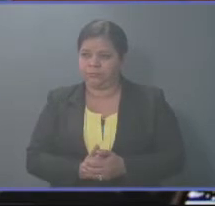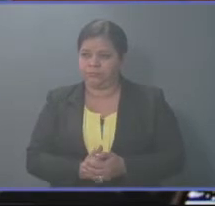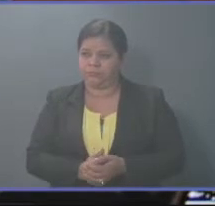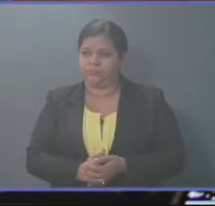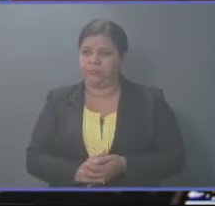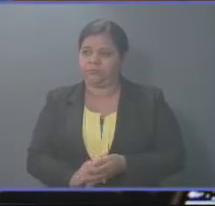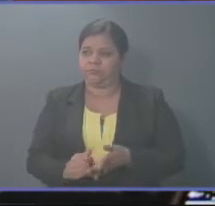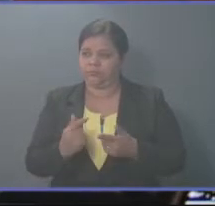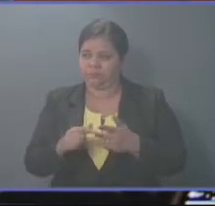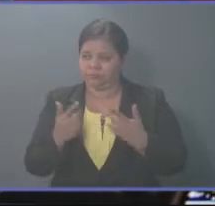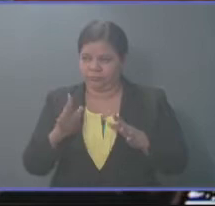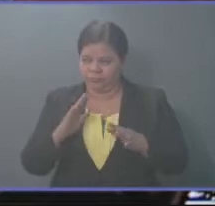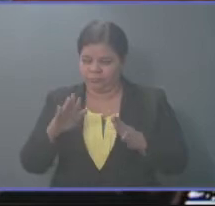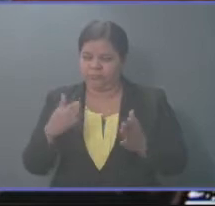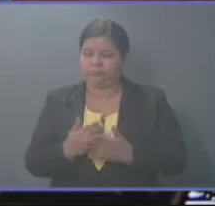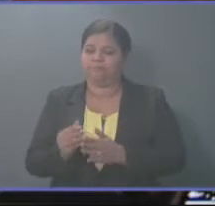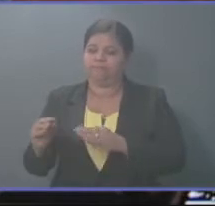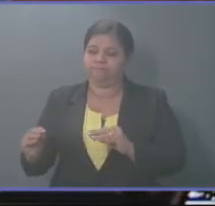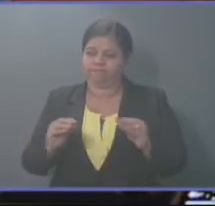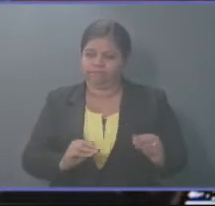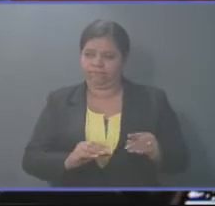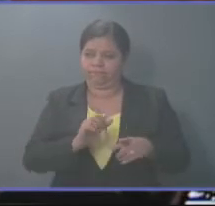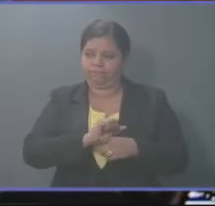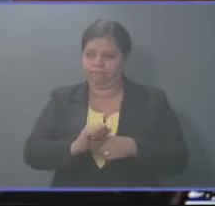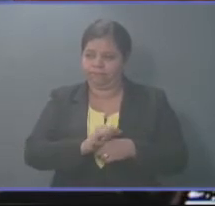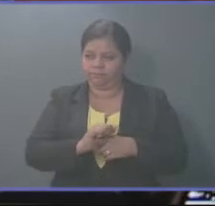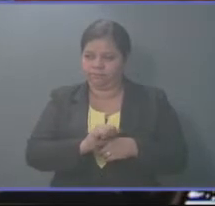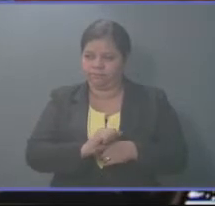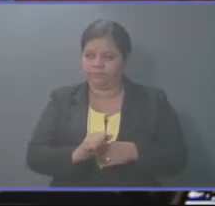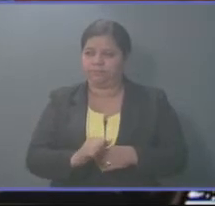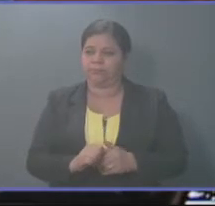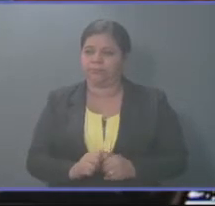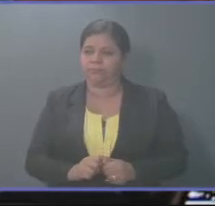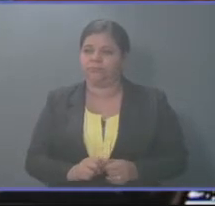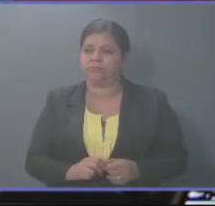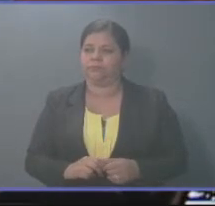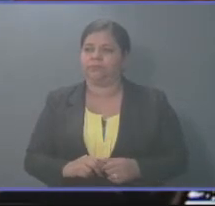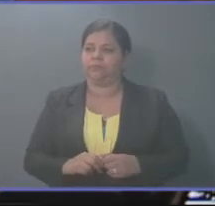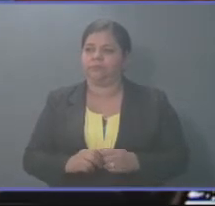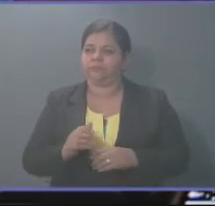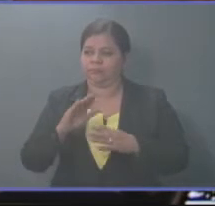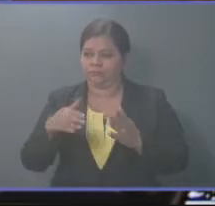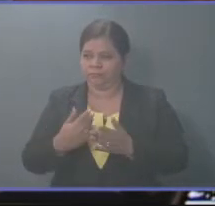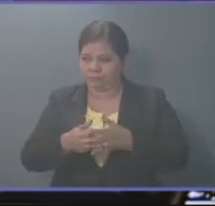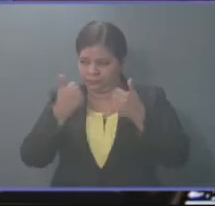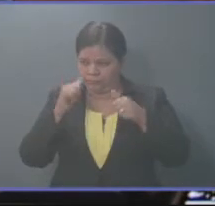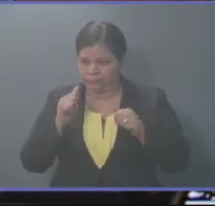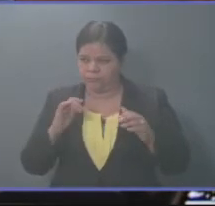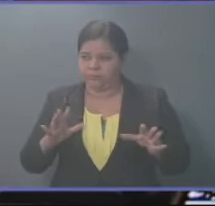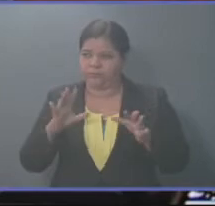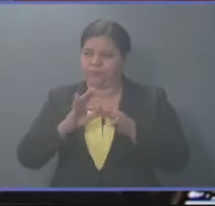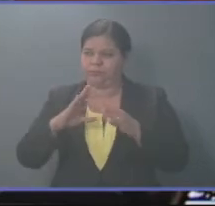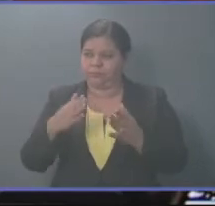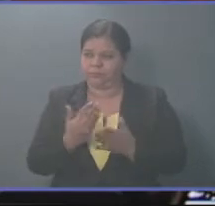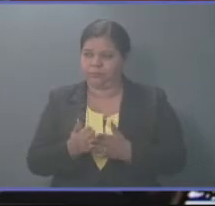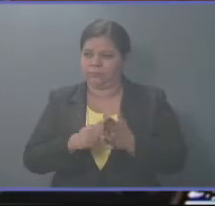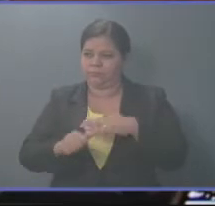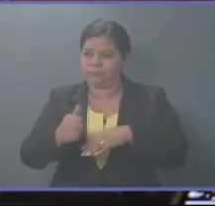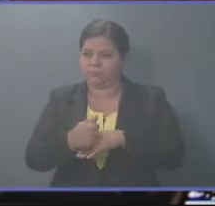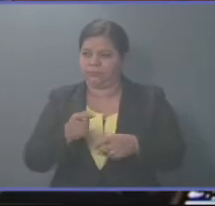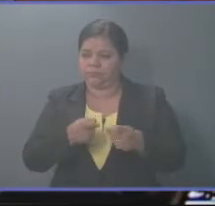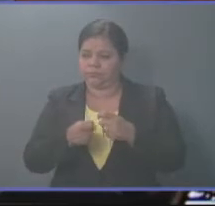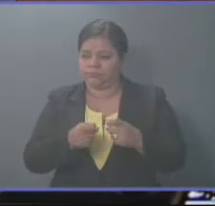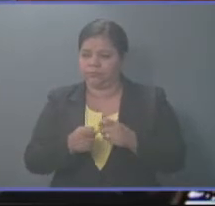interpretación, aplicación e integración de toda norma, en la toma de decisiones judiciales y administrativas, así como